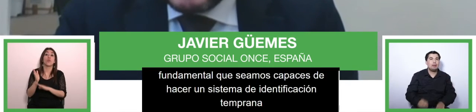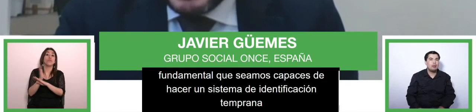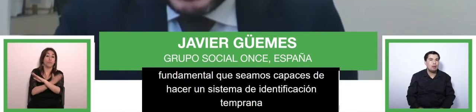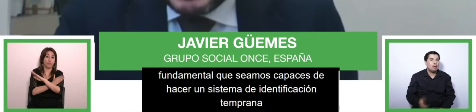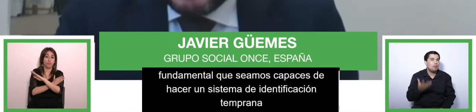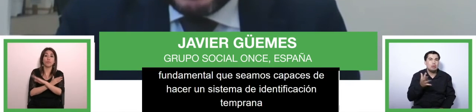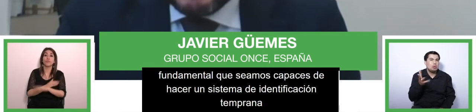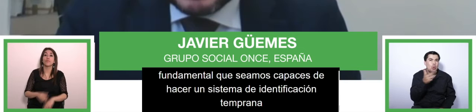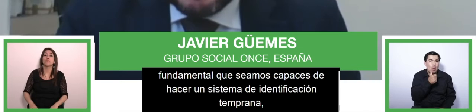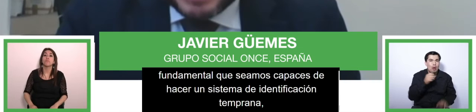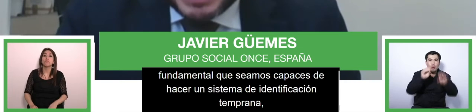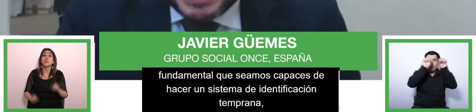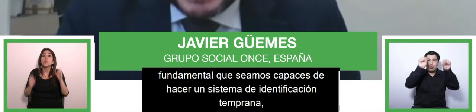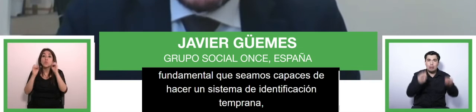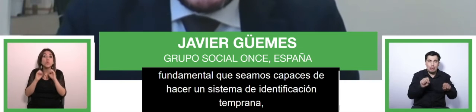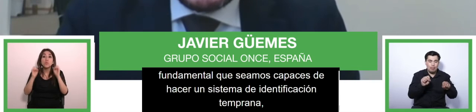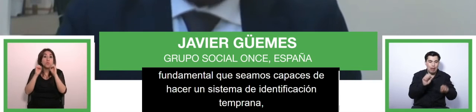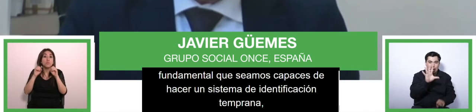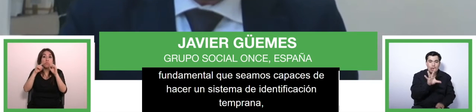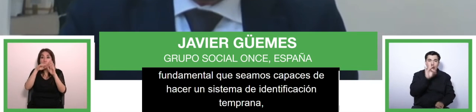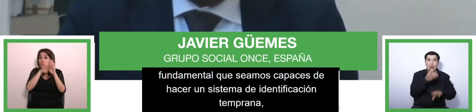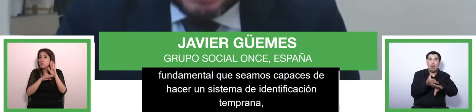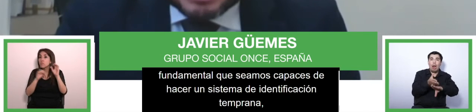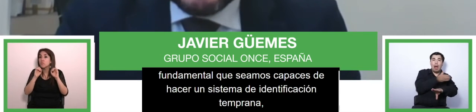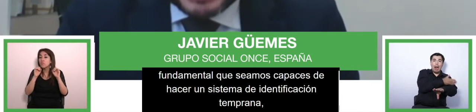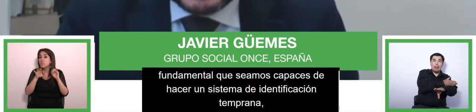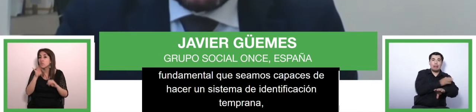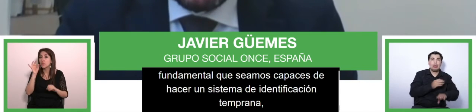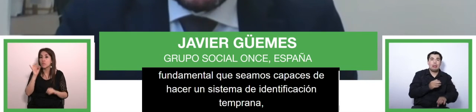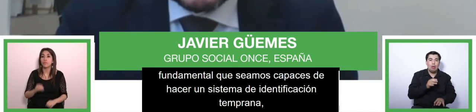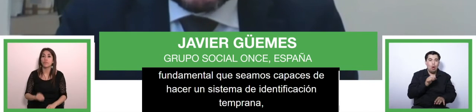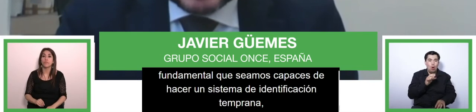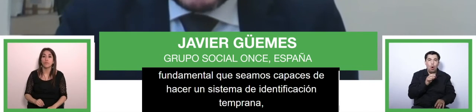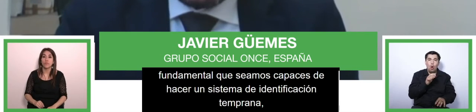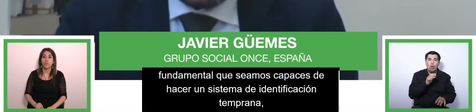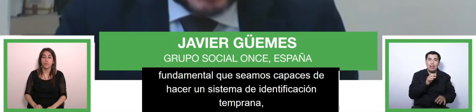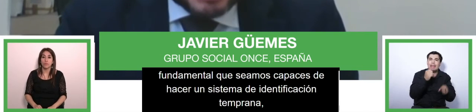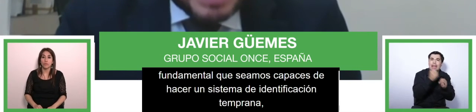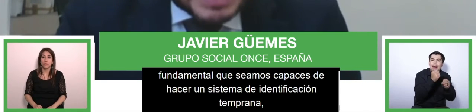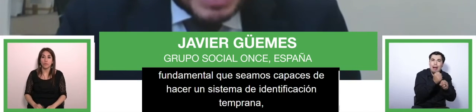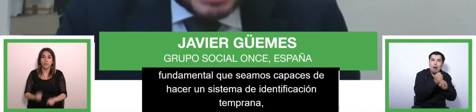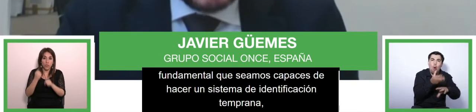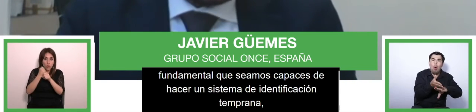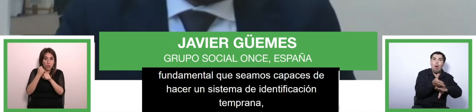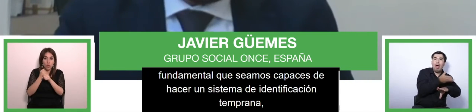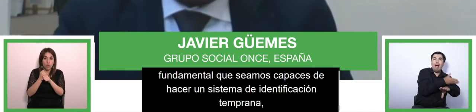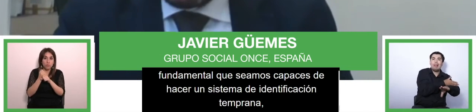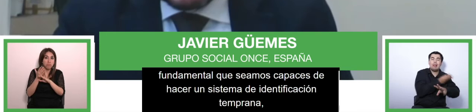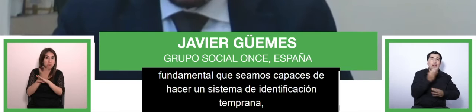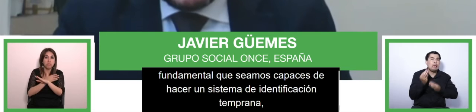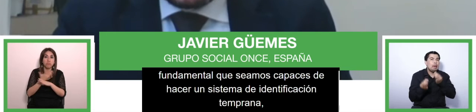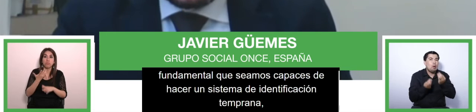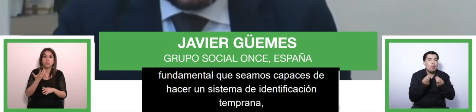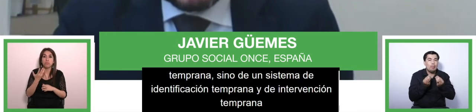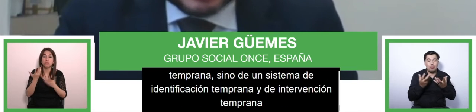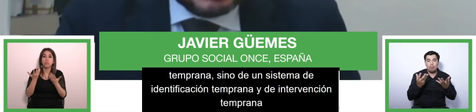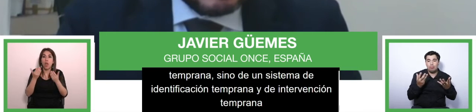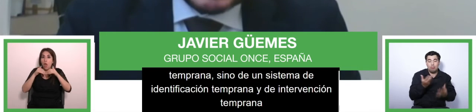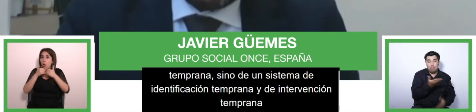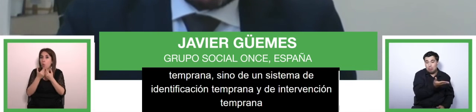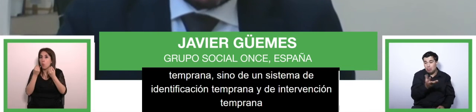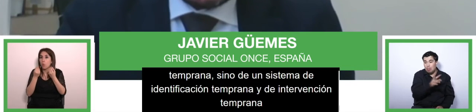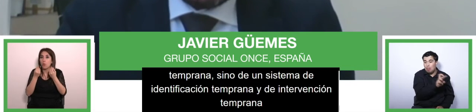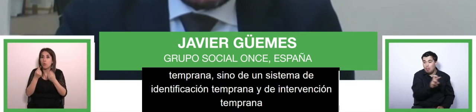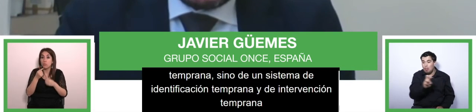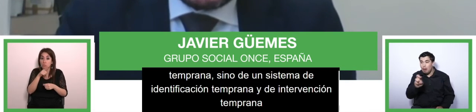tenemos un sistema de identificación temprana y de intervención temprana, nos puede pasar, como le pasa a muchos padres con sus niños